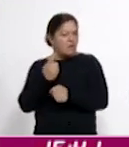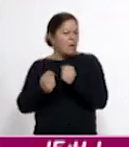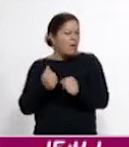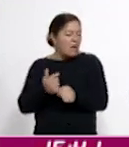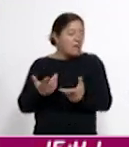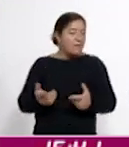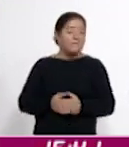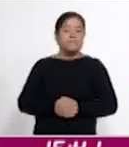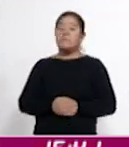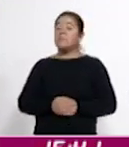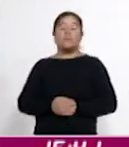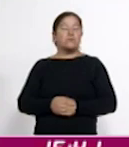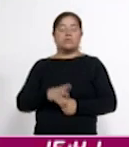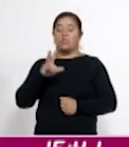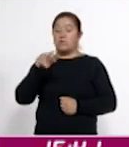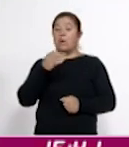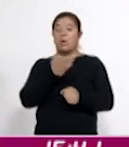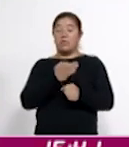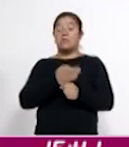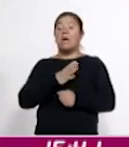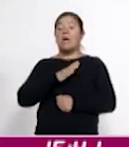Pues